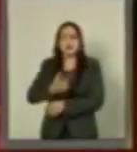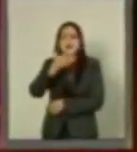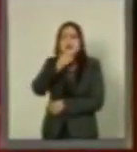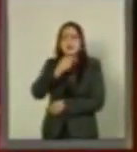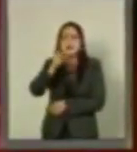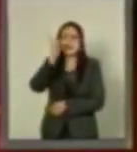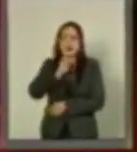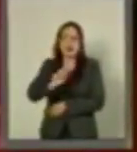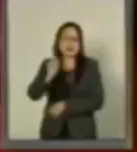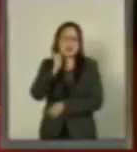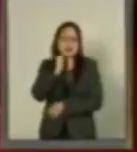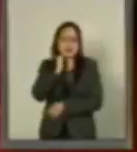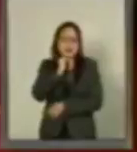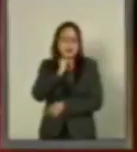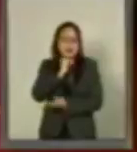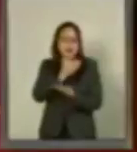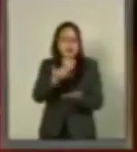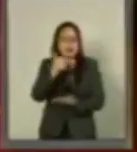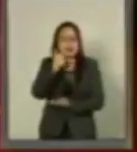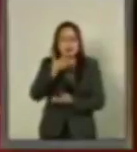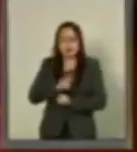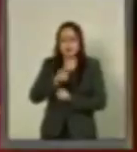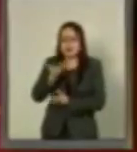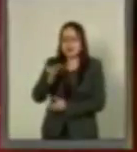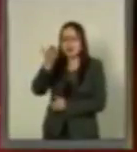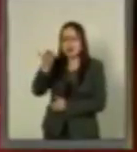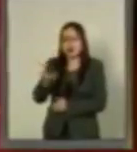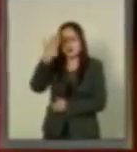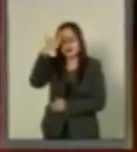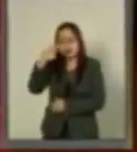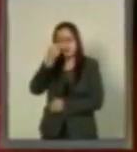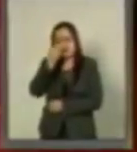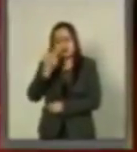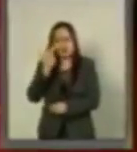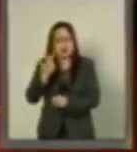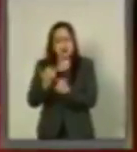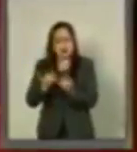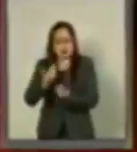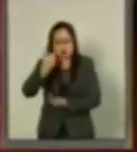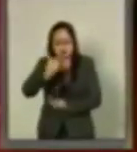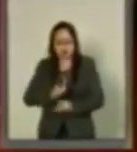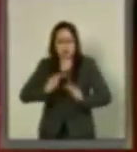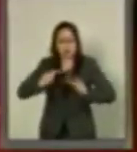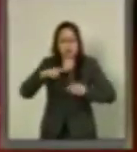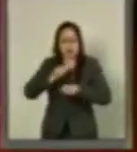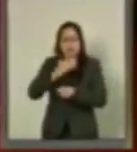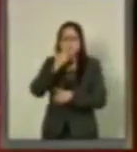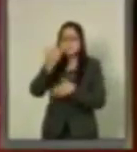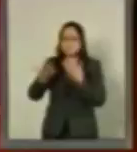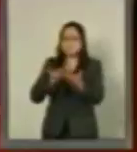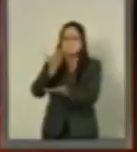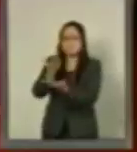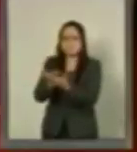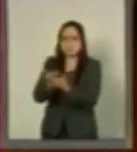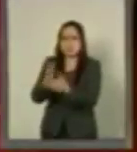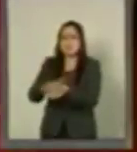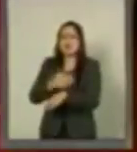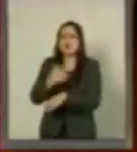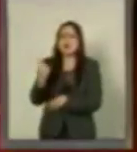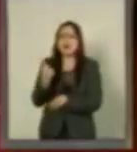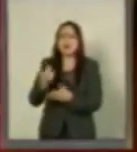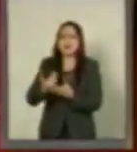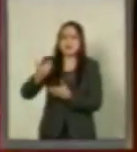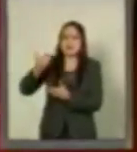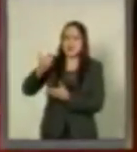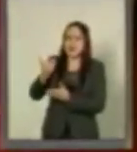legisladores, permítanme expresarle al secretario en nombre propio una disculpa porque la